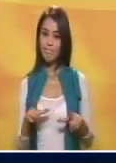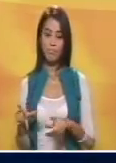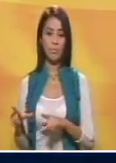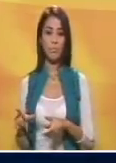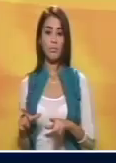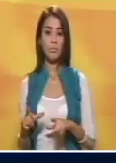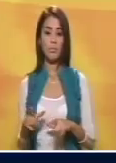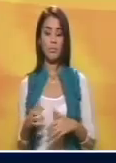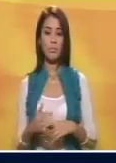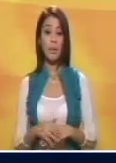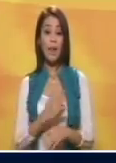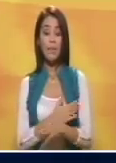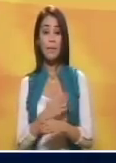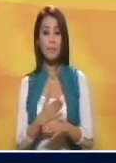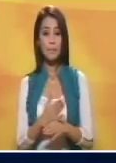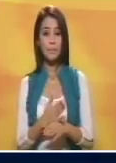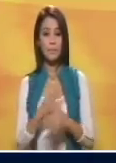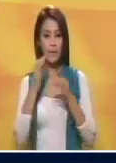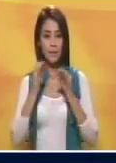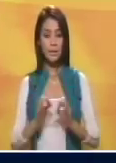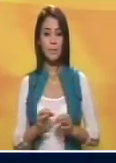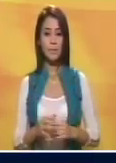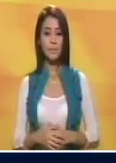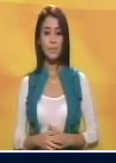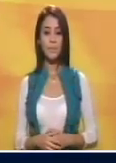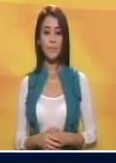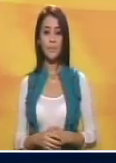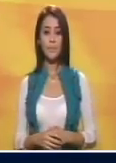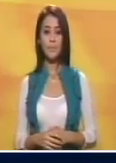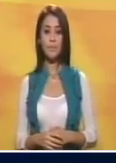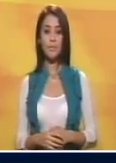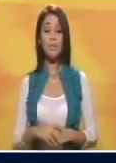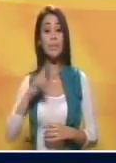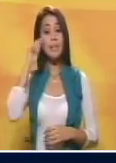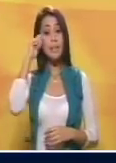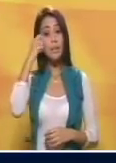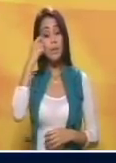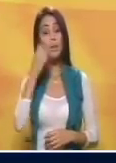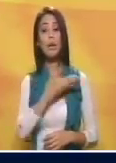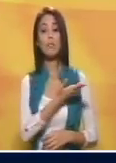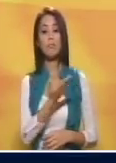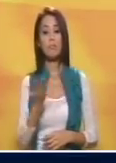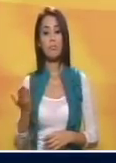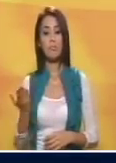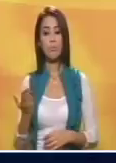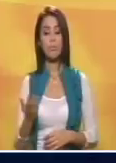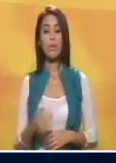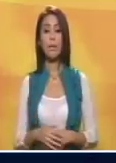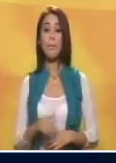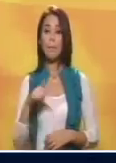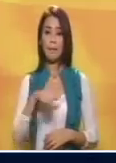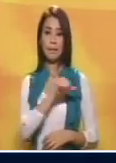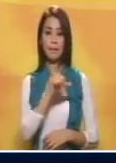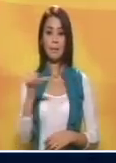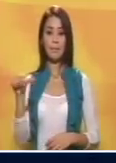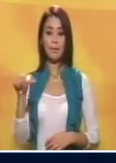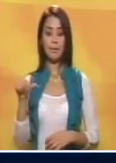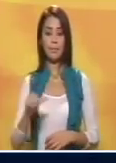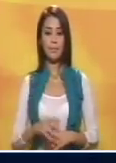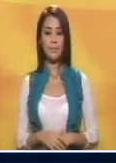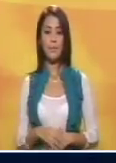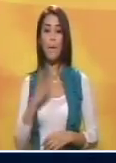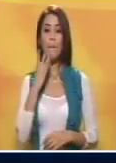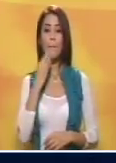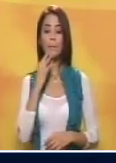sumamente adelantado. Simplemente voy a recordar a todos y todos que para esta semana, por